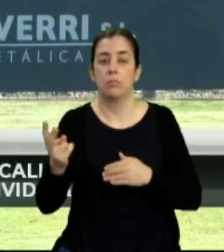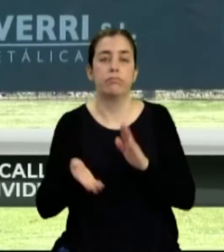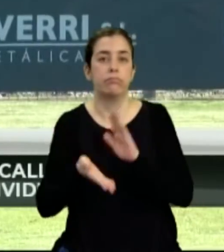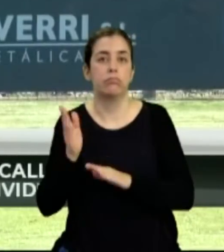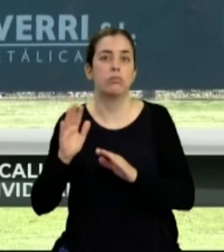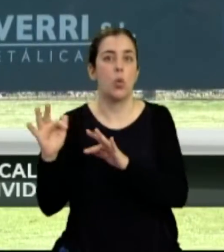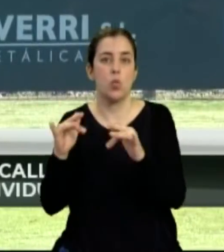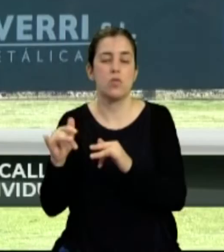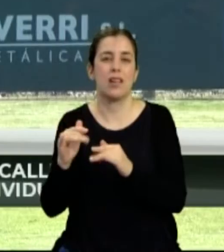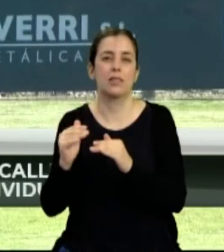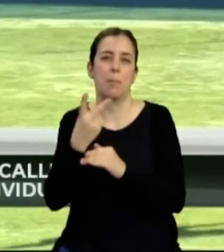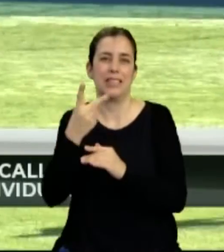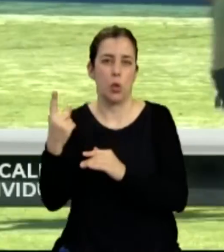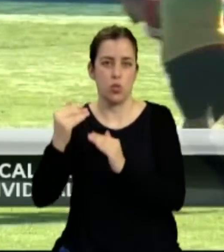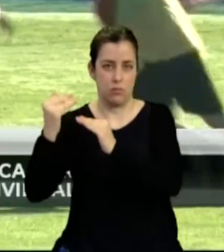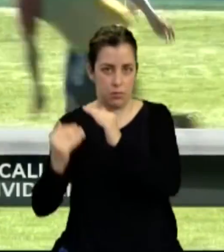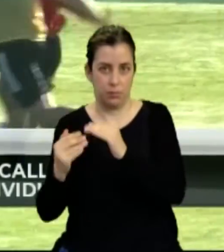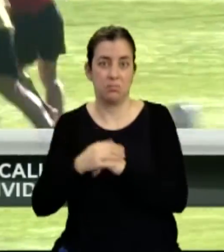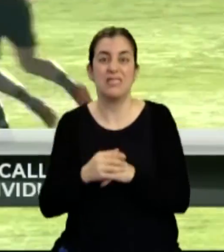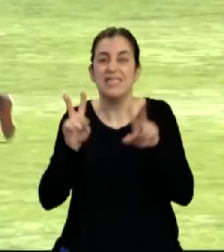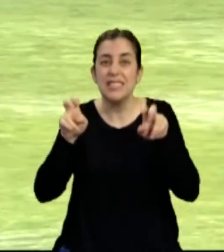No hay novedades en cuanto a los lesionados.